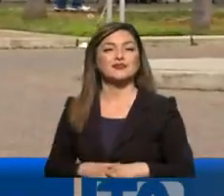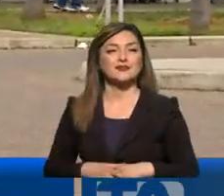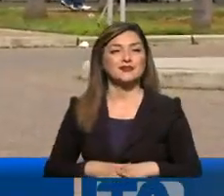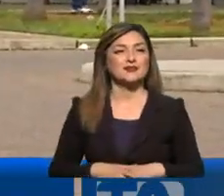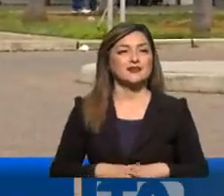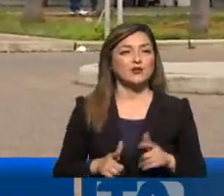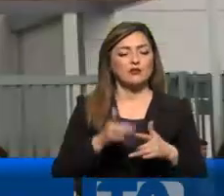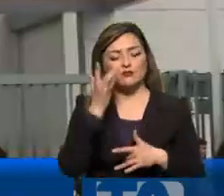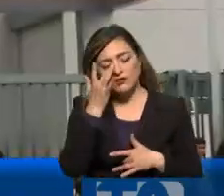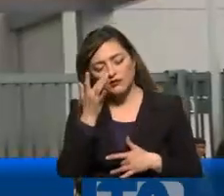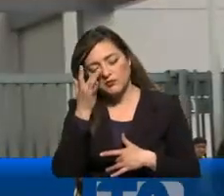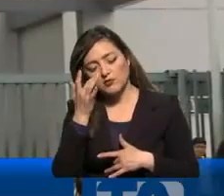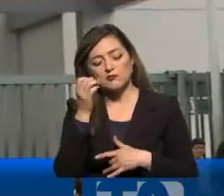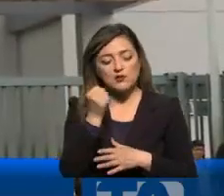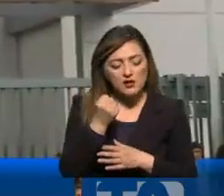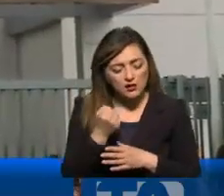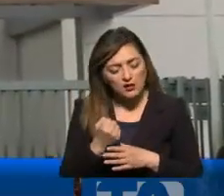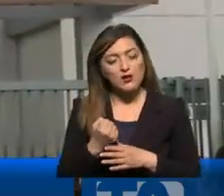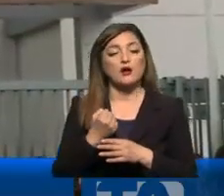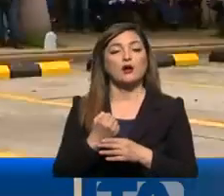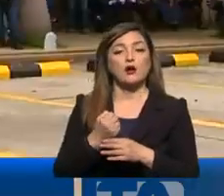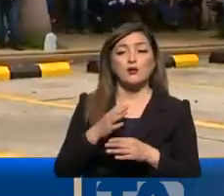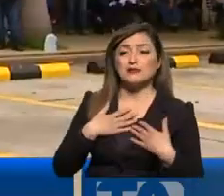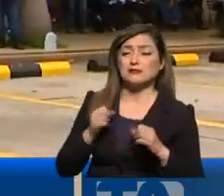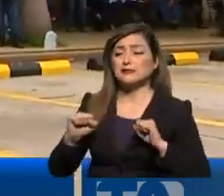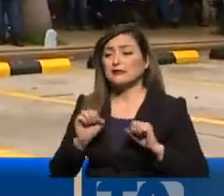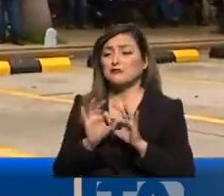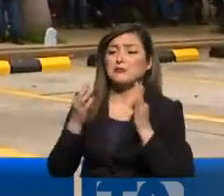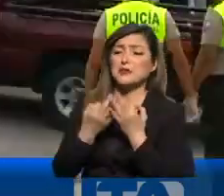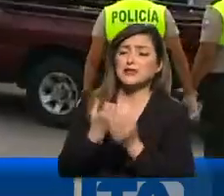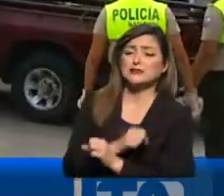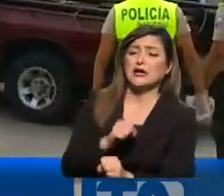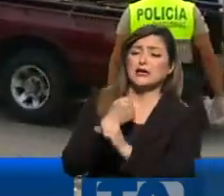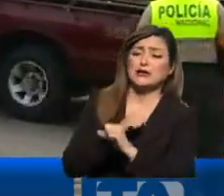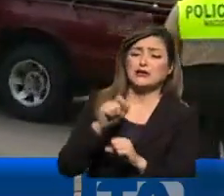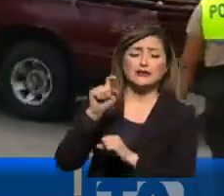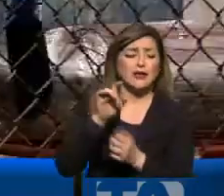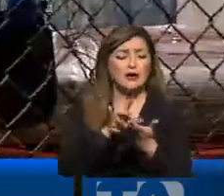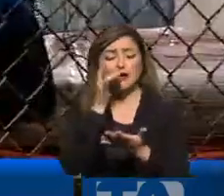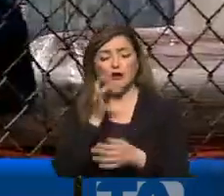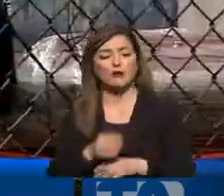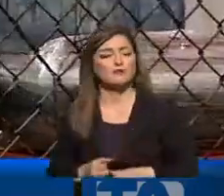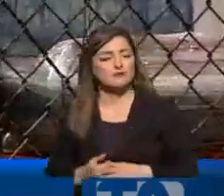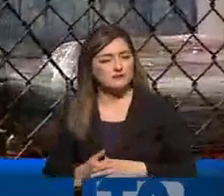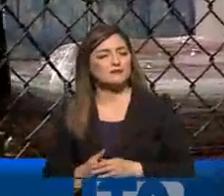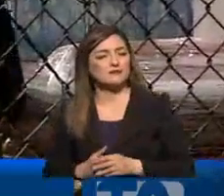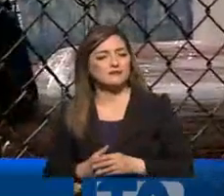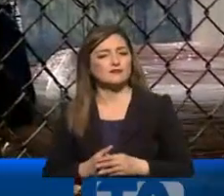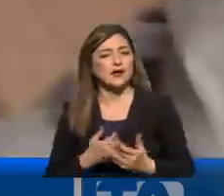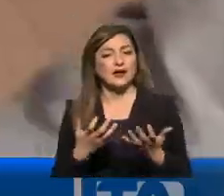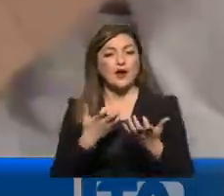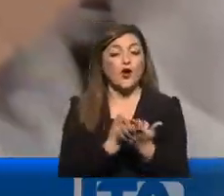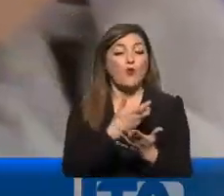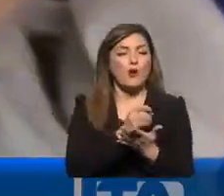con ese virus mortal dentro o intentando salvar algún familiar de la muerte que por esas fechas estaba tan presente en esos días